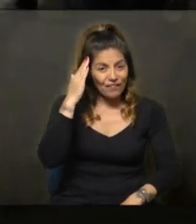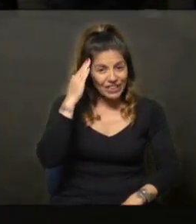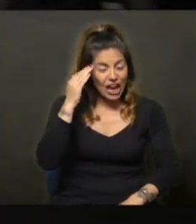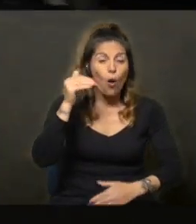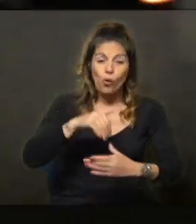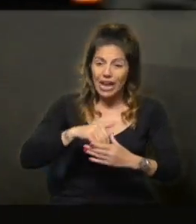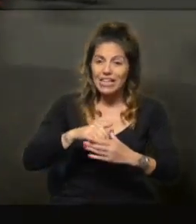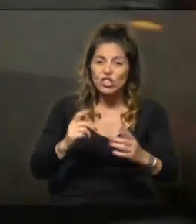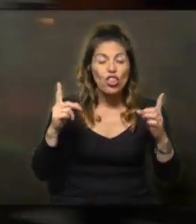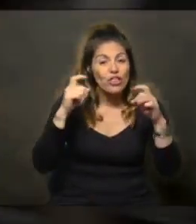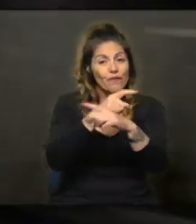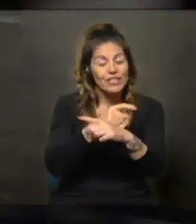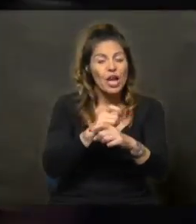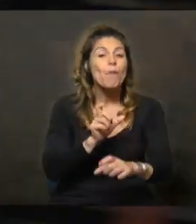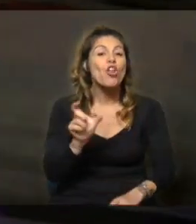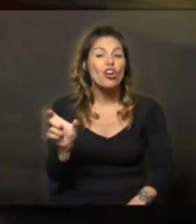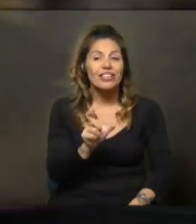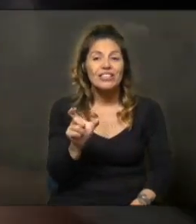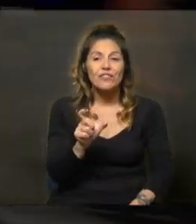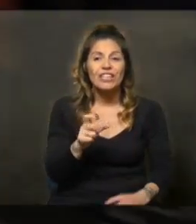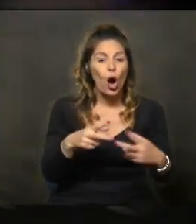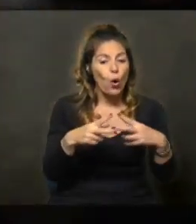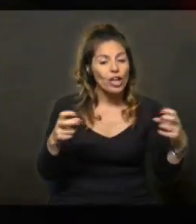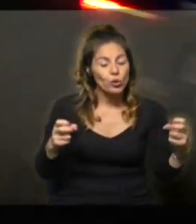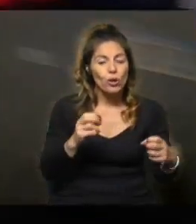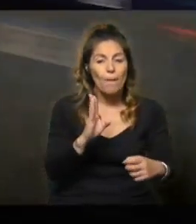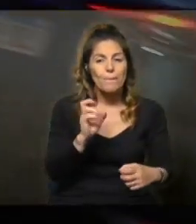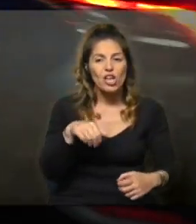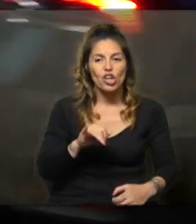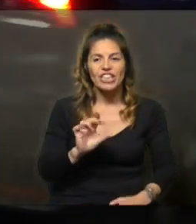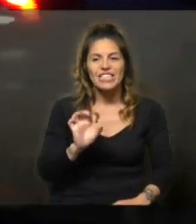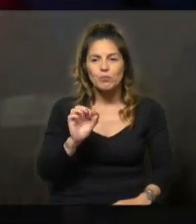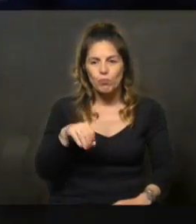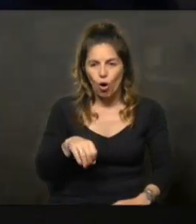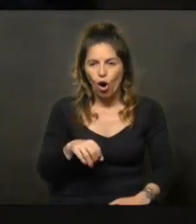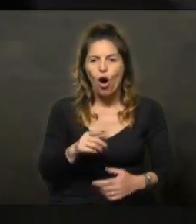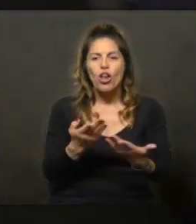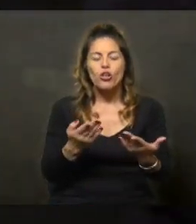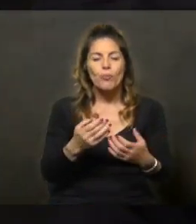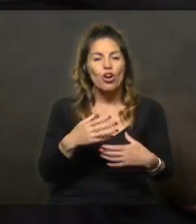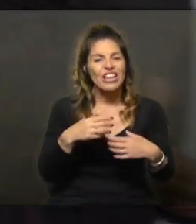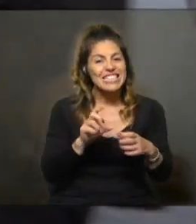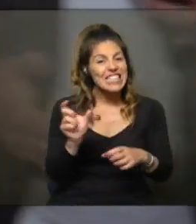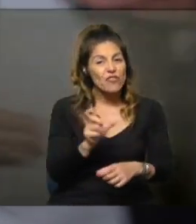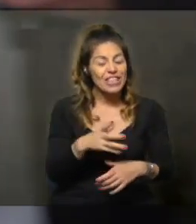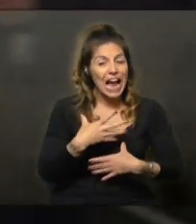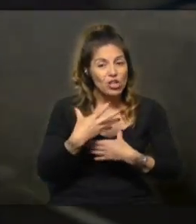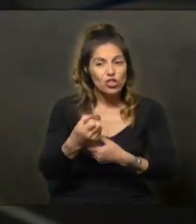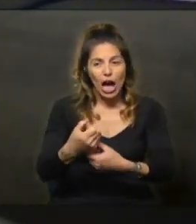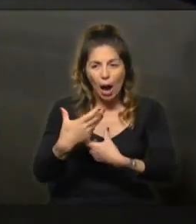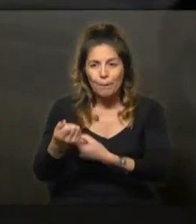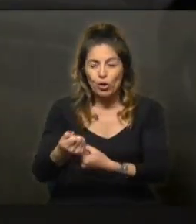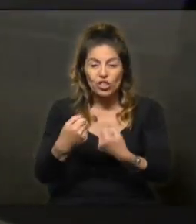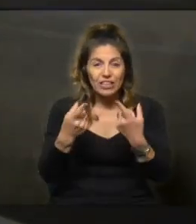difícil por lo que significa una estructura como el peronismo por lo que significa los apoyos que fue recibiendo